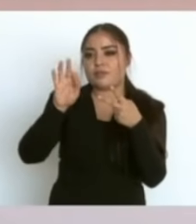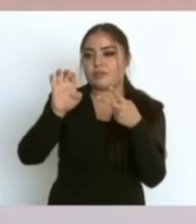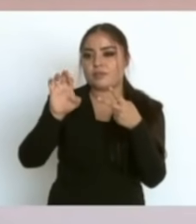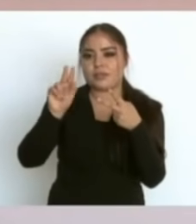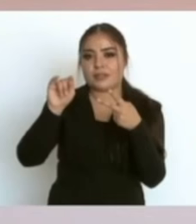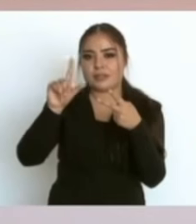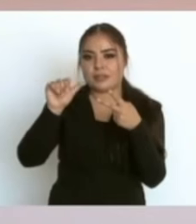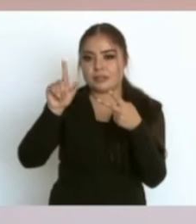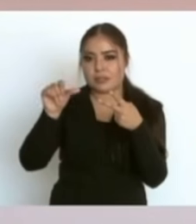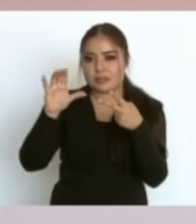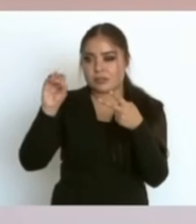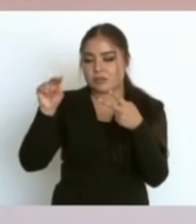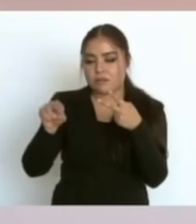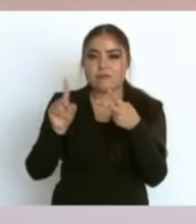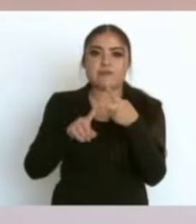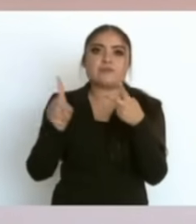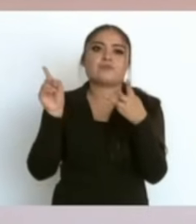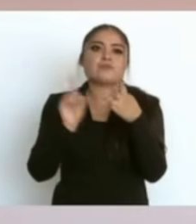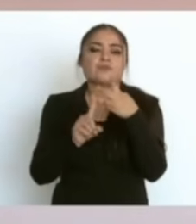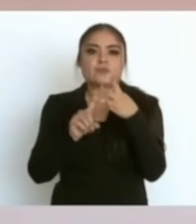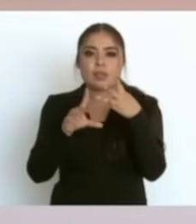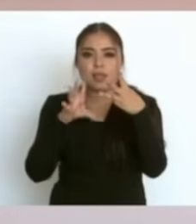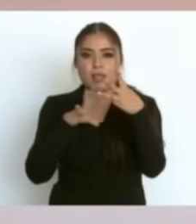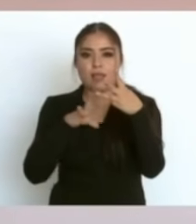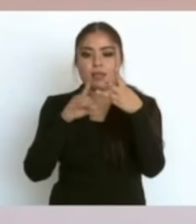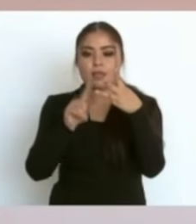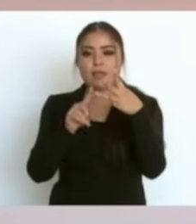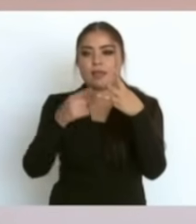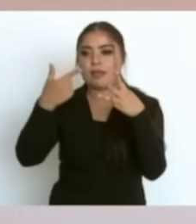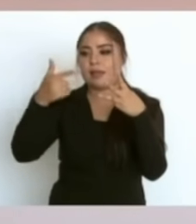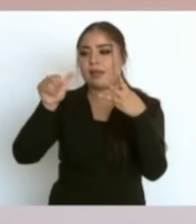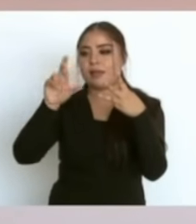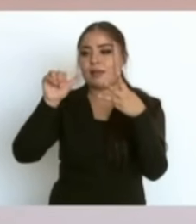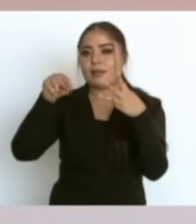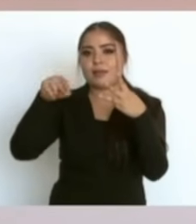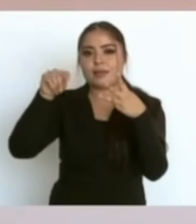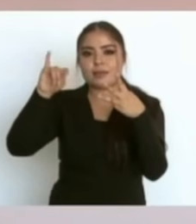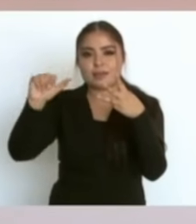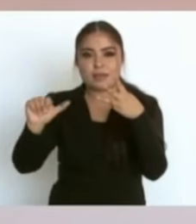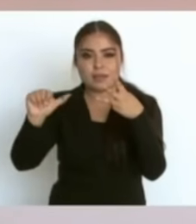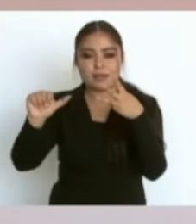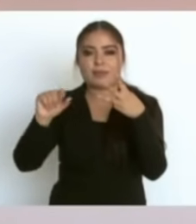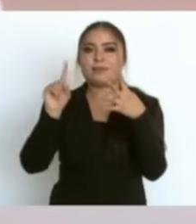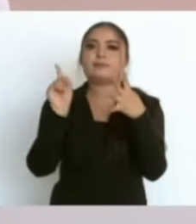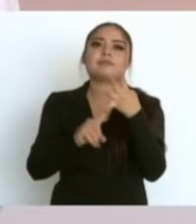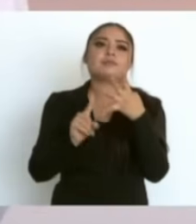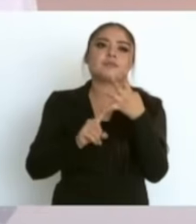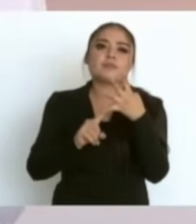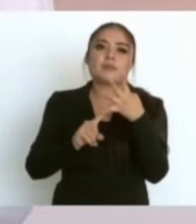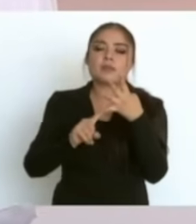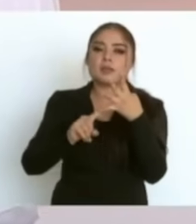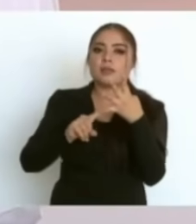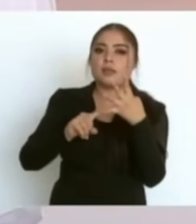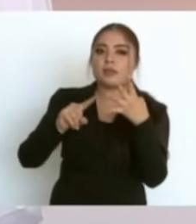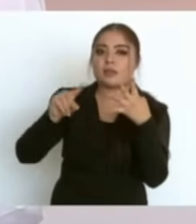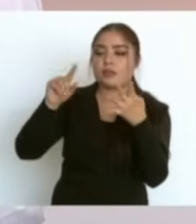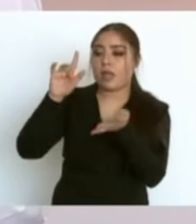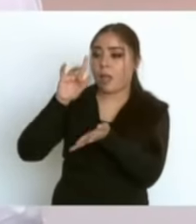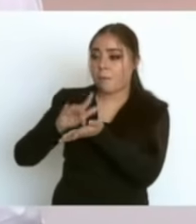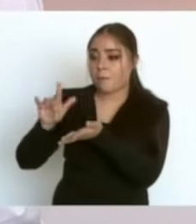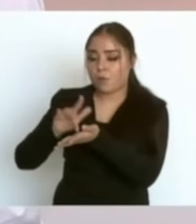qué incluye a precios de garantía que incluye apoyos directos para